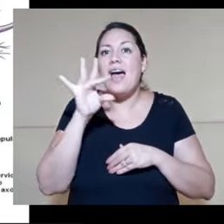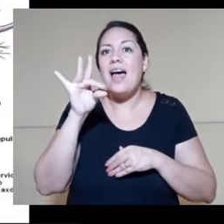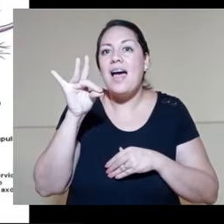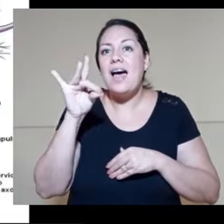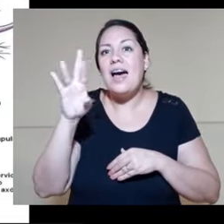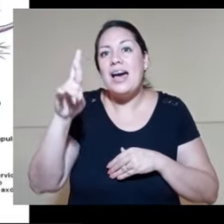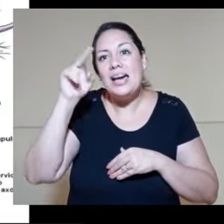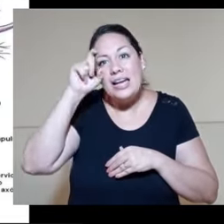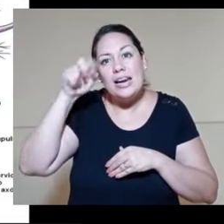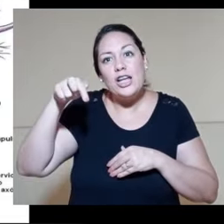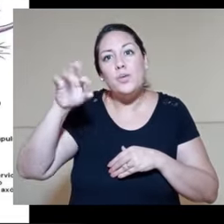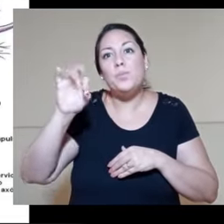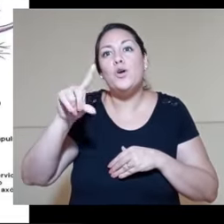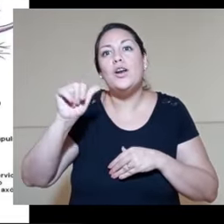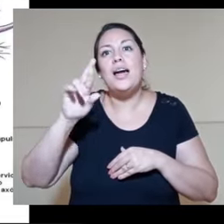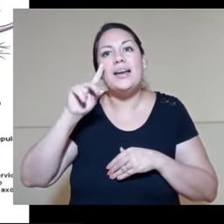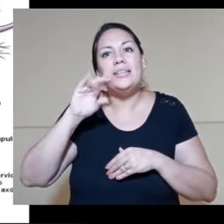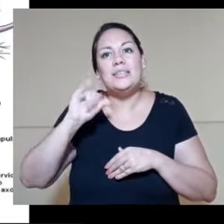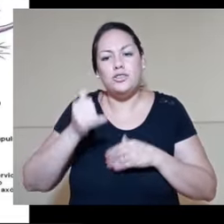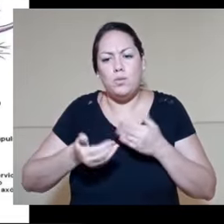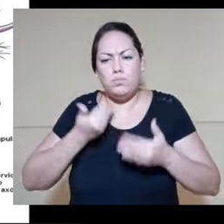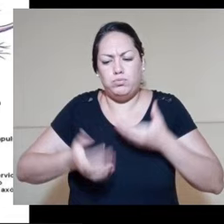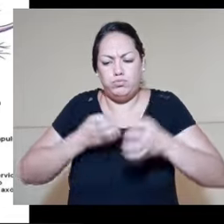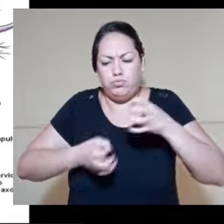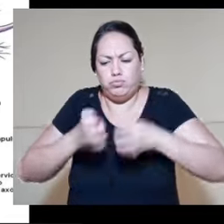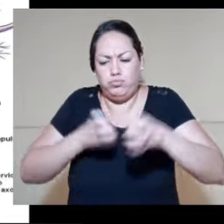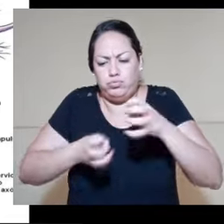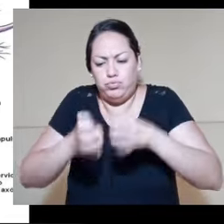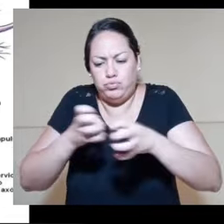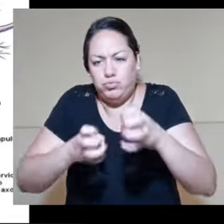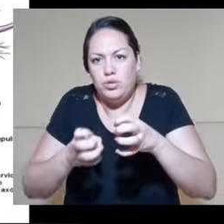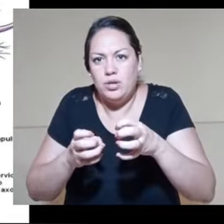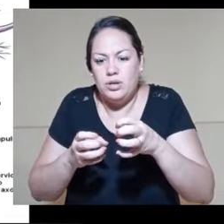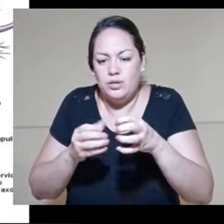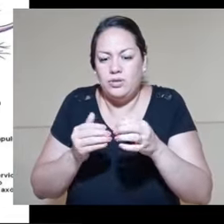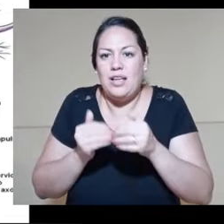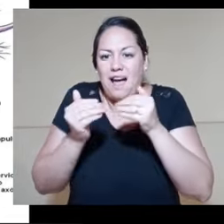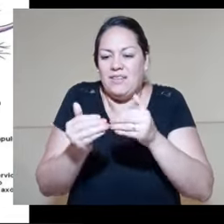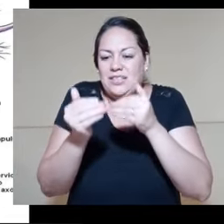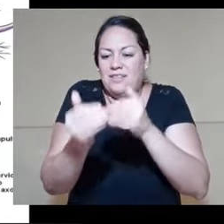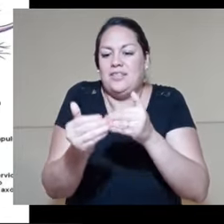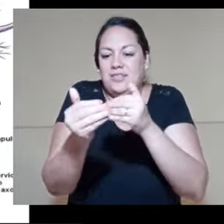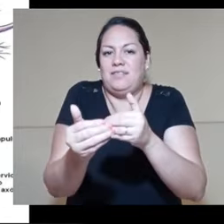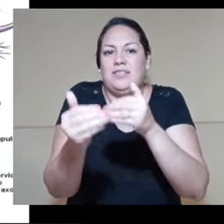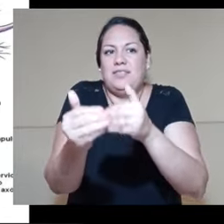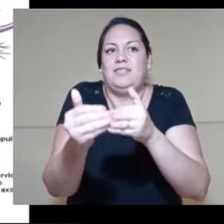atrás inmediatamente. ¿Por qué? Porque necesitamos de vuelta volver al reposo para el próximo estímulo.